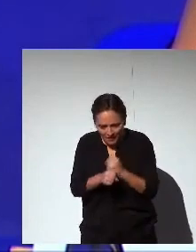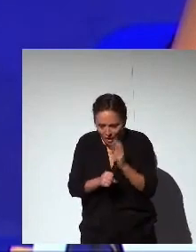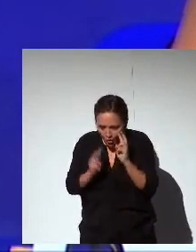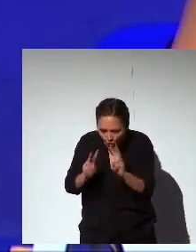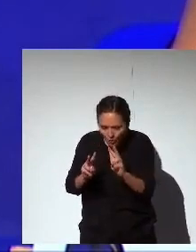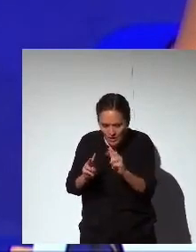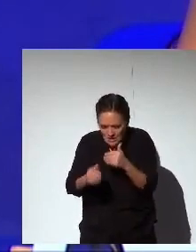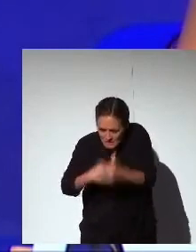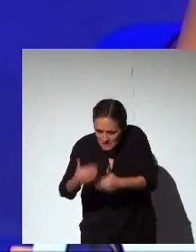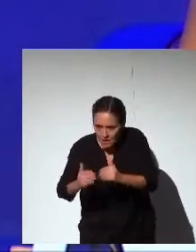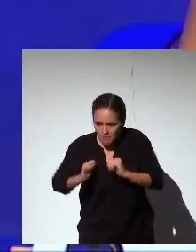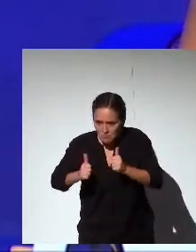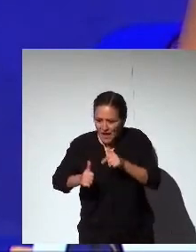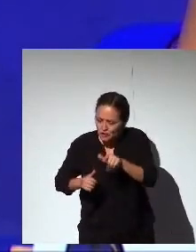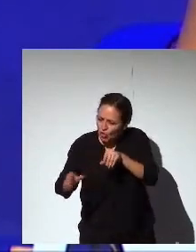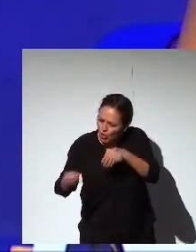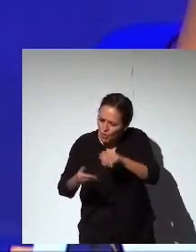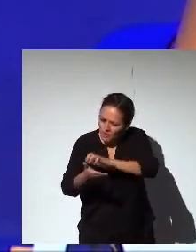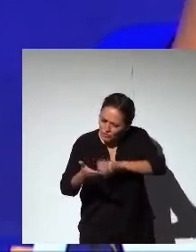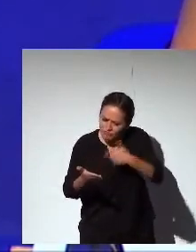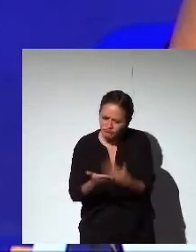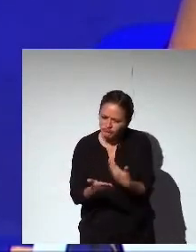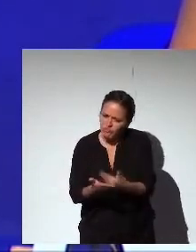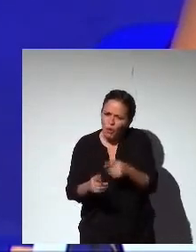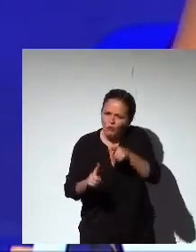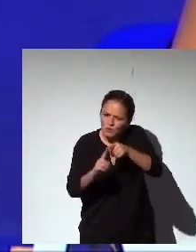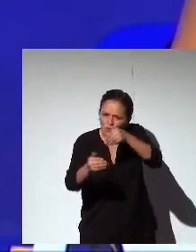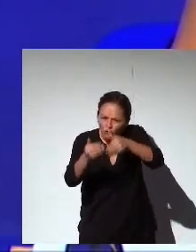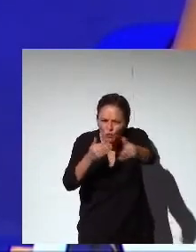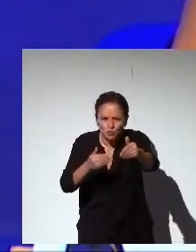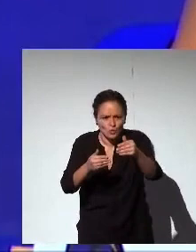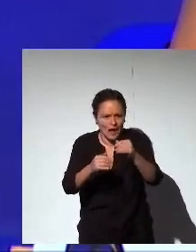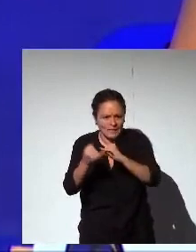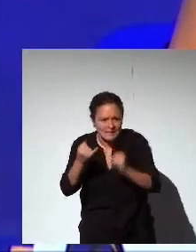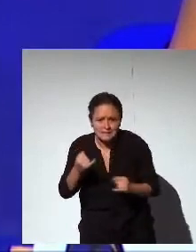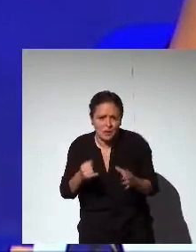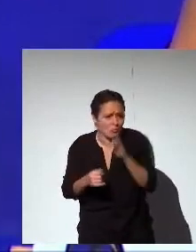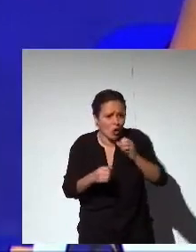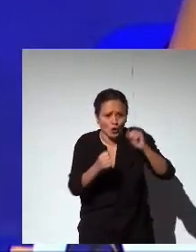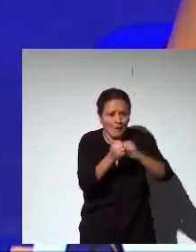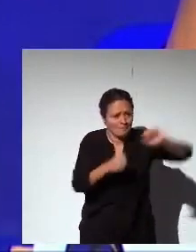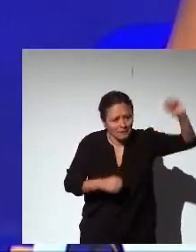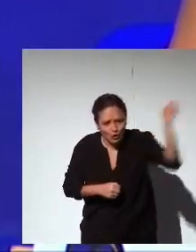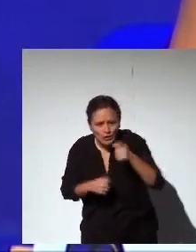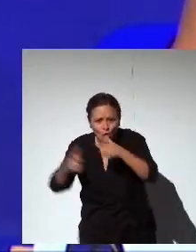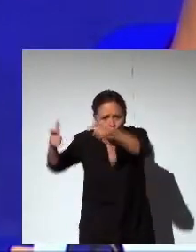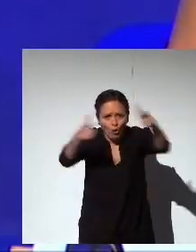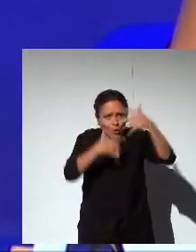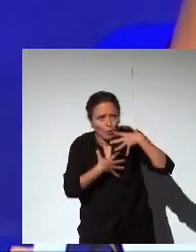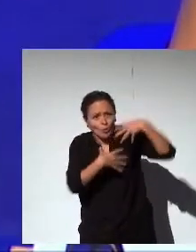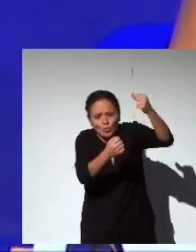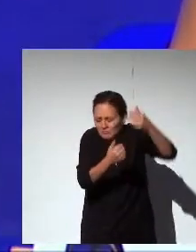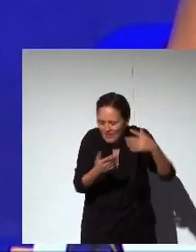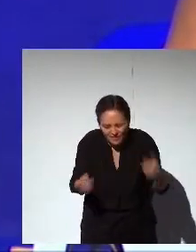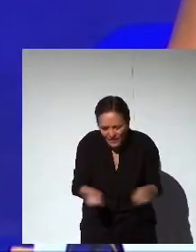debería estar en un documento que nos sirva para futuras crisis, para meteoritos, invasiones alienígenas o lo que sea. Pero es verdad que